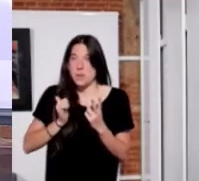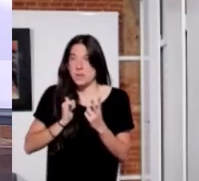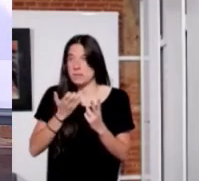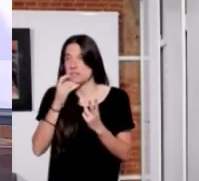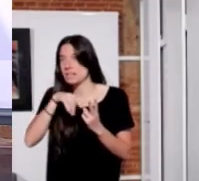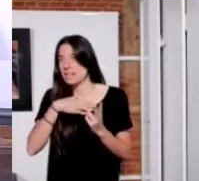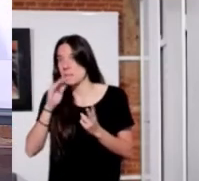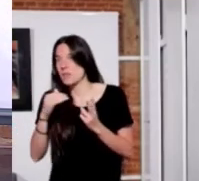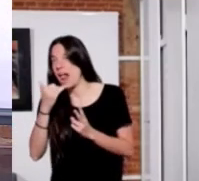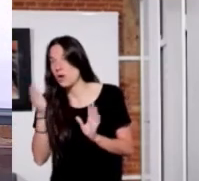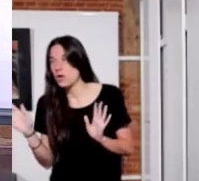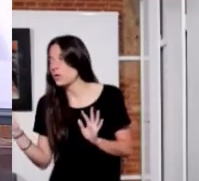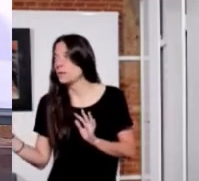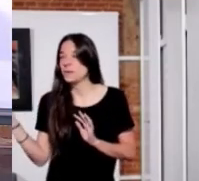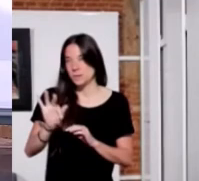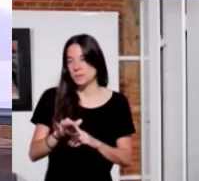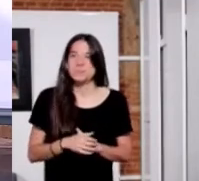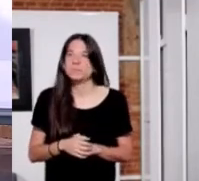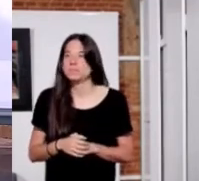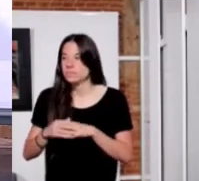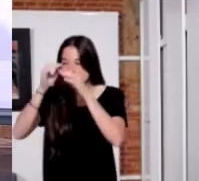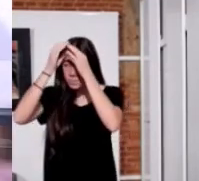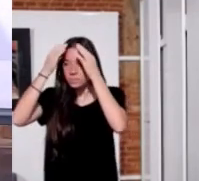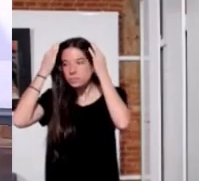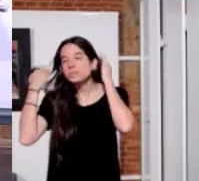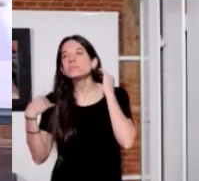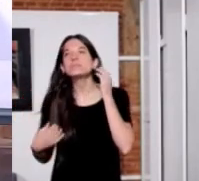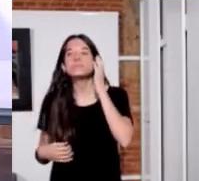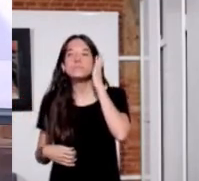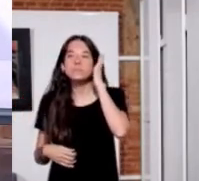se invita, vale, pues pasamos el micrófono.